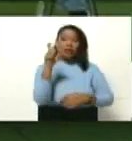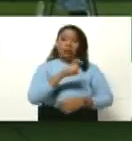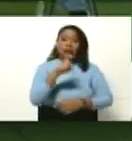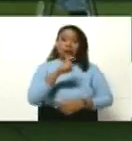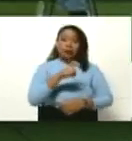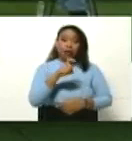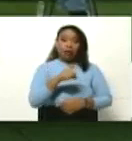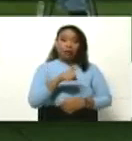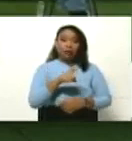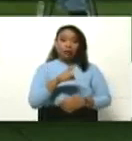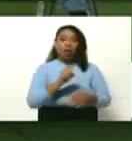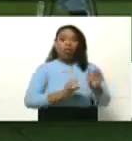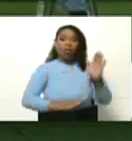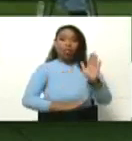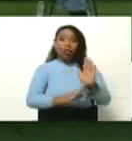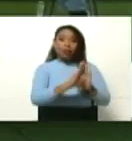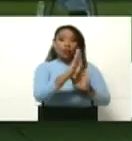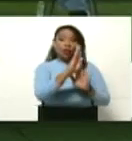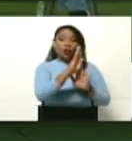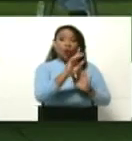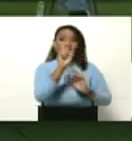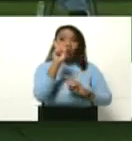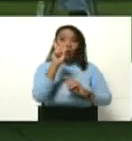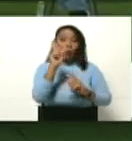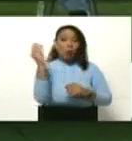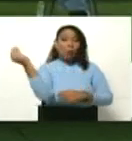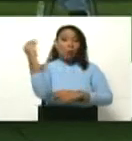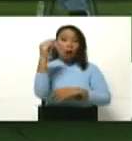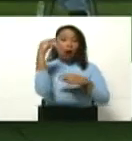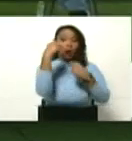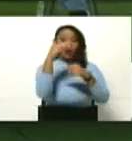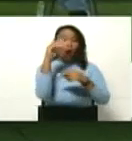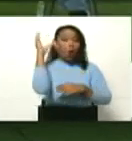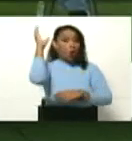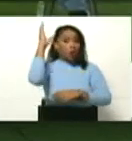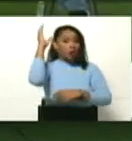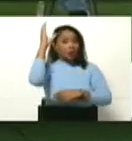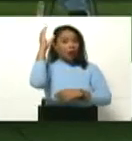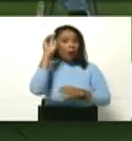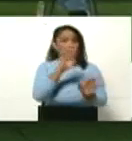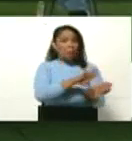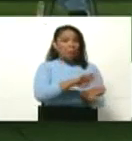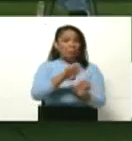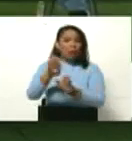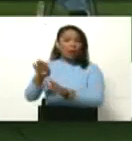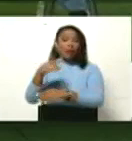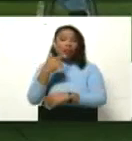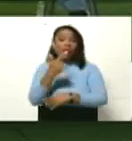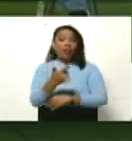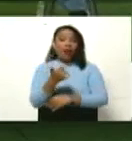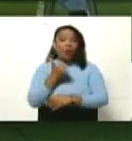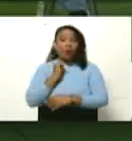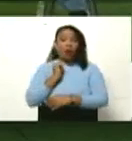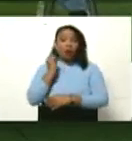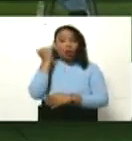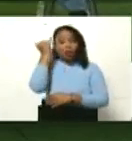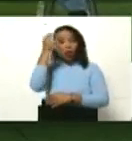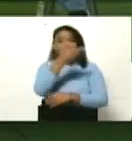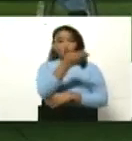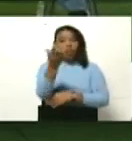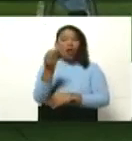requiere el desarrollo de un máximo nivel de conciencia, a pesar de los que digan que ustedes son